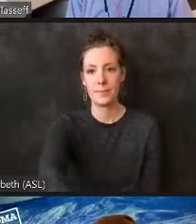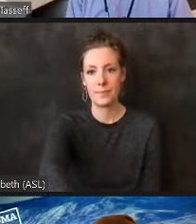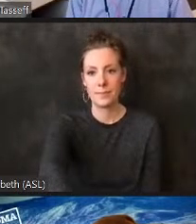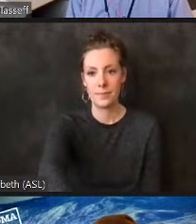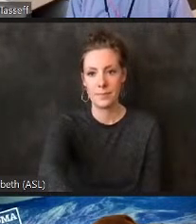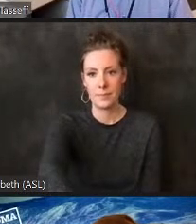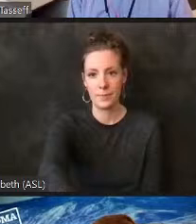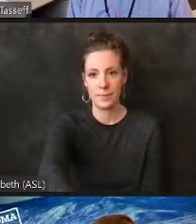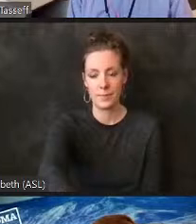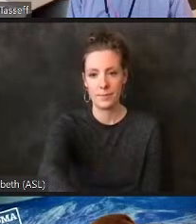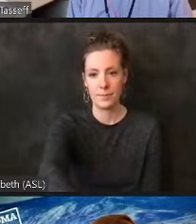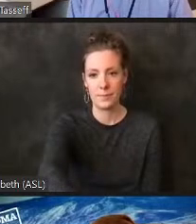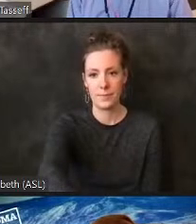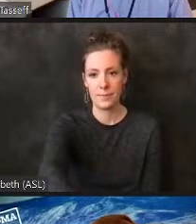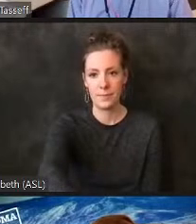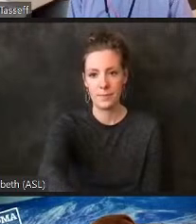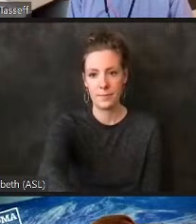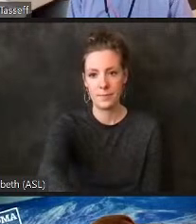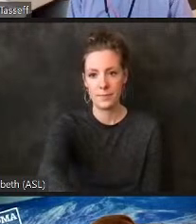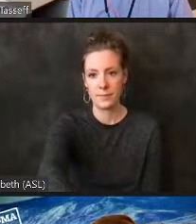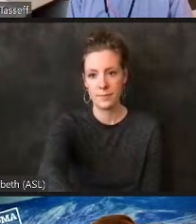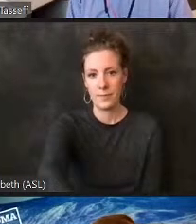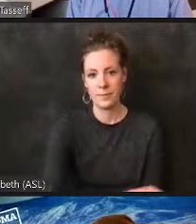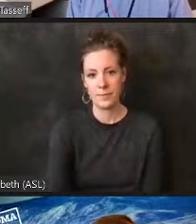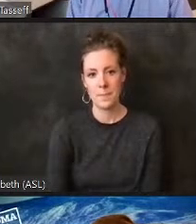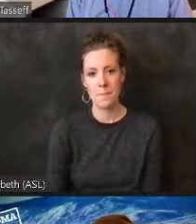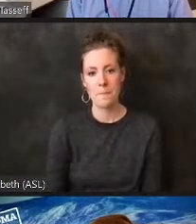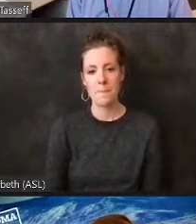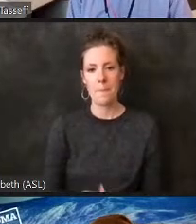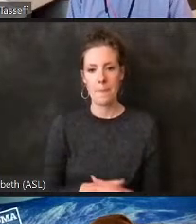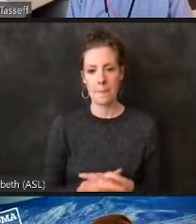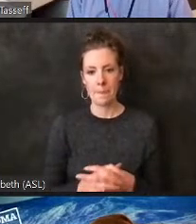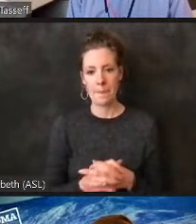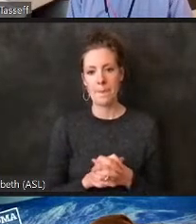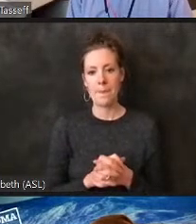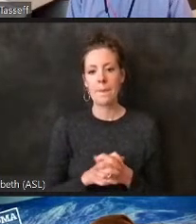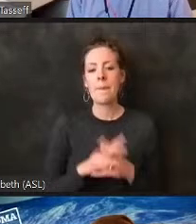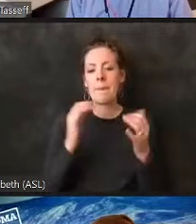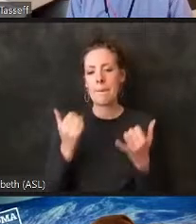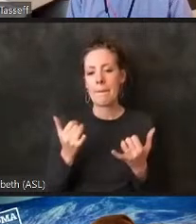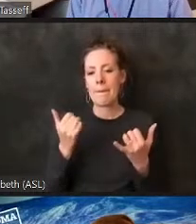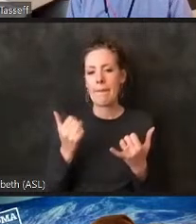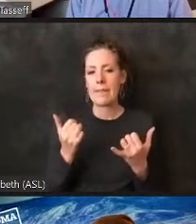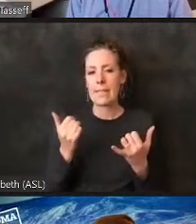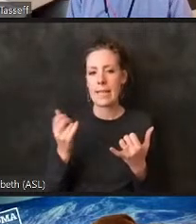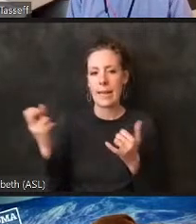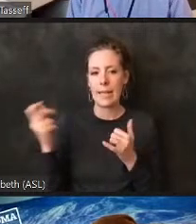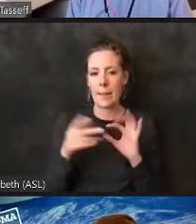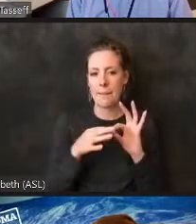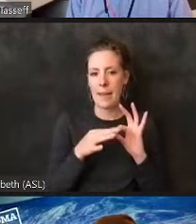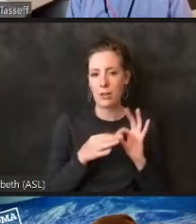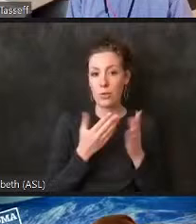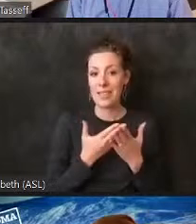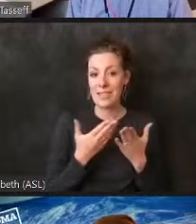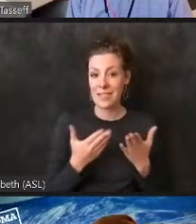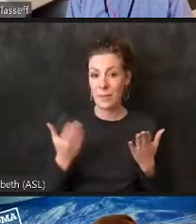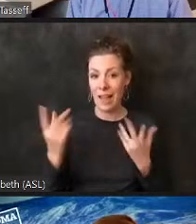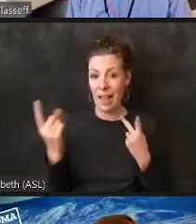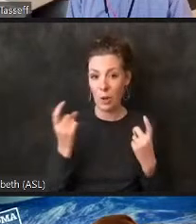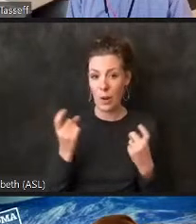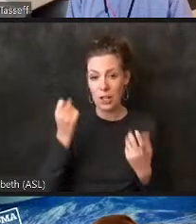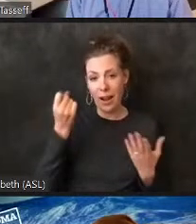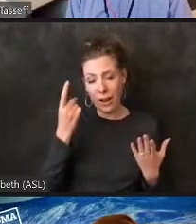This is sort of getting back to the supply question. I understand. Estamos regresando otra vez a